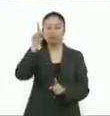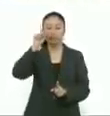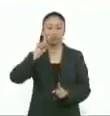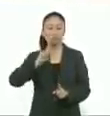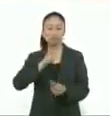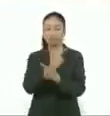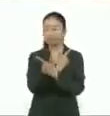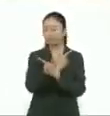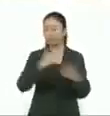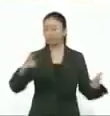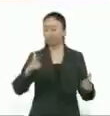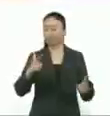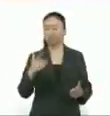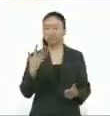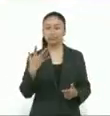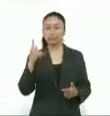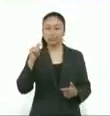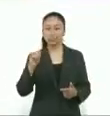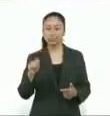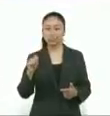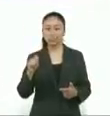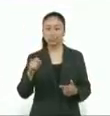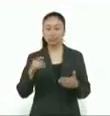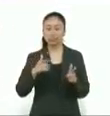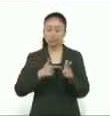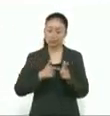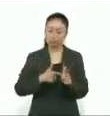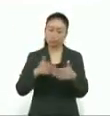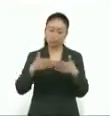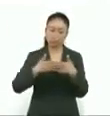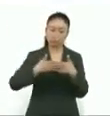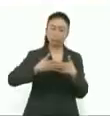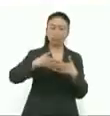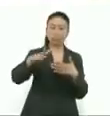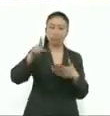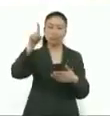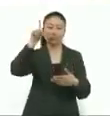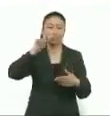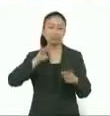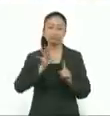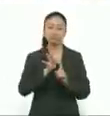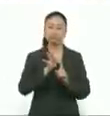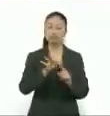La cuarta transformación camina y tiene su motor en las mujeres.